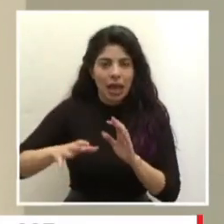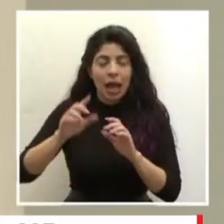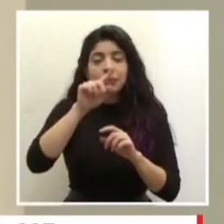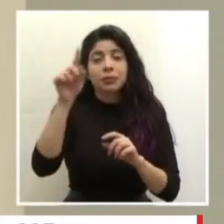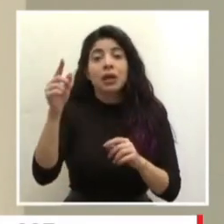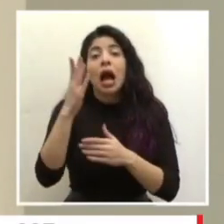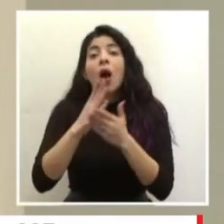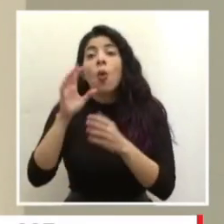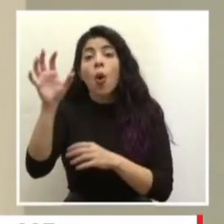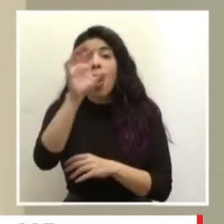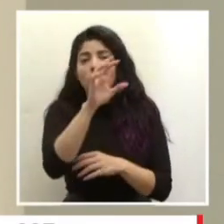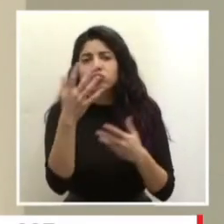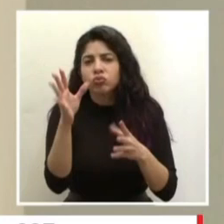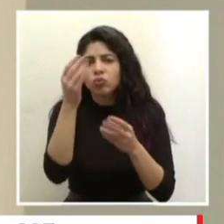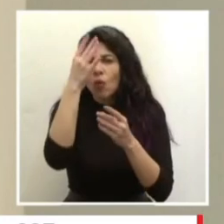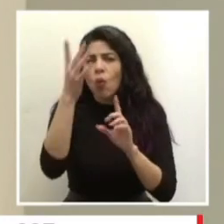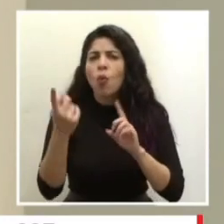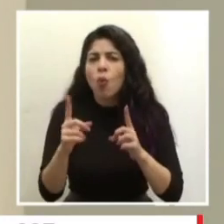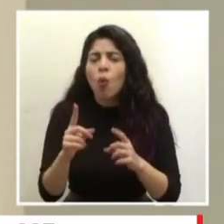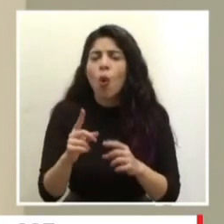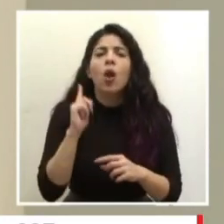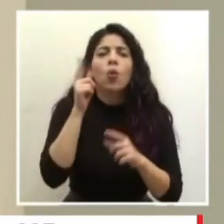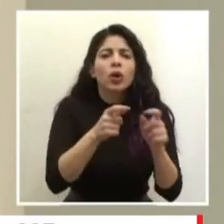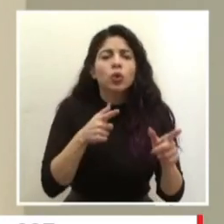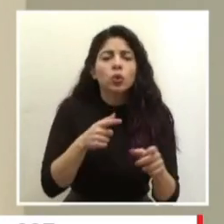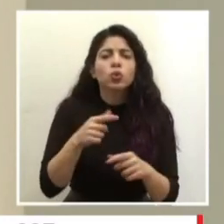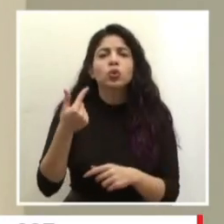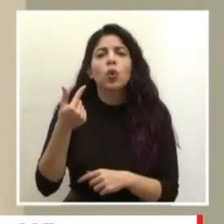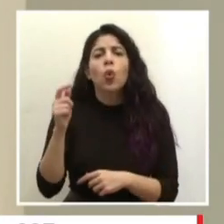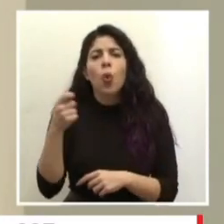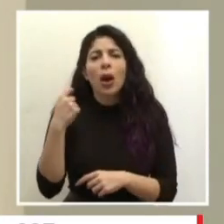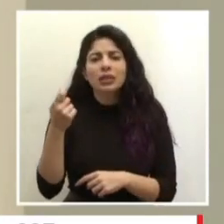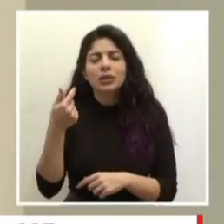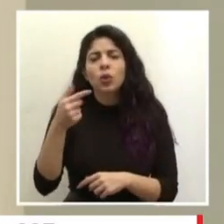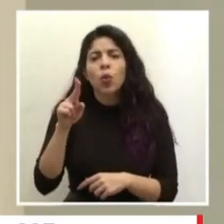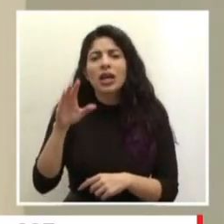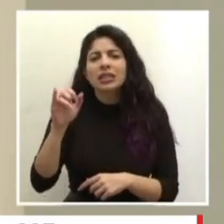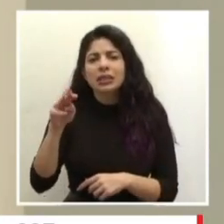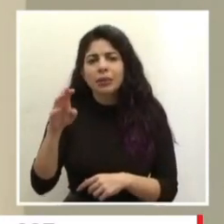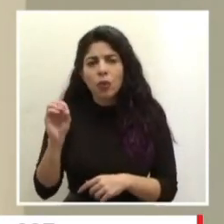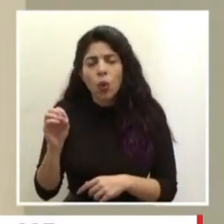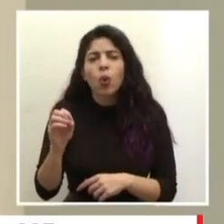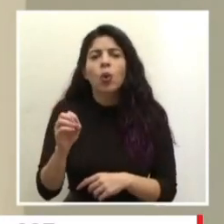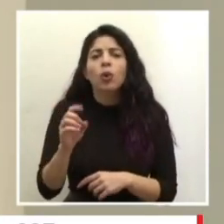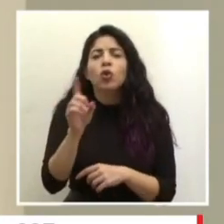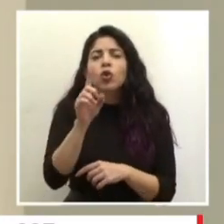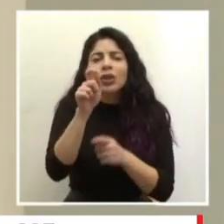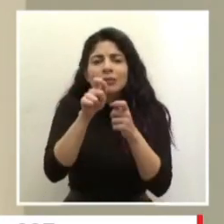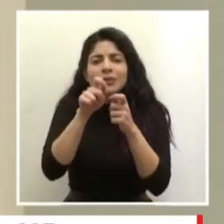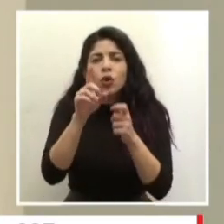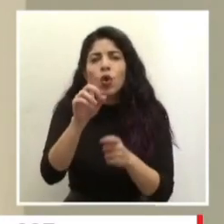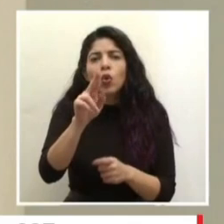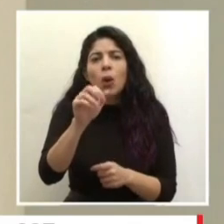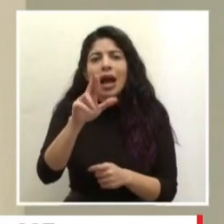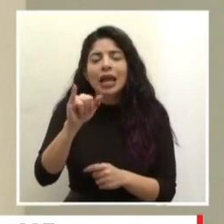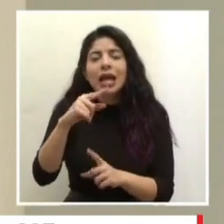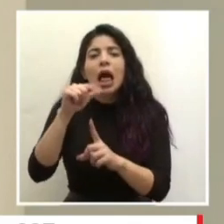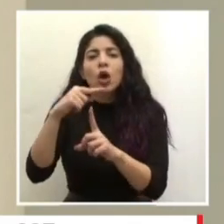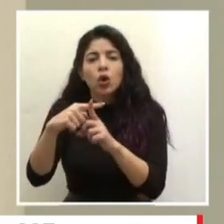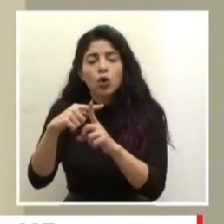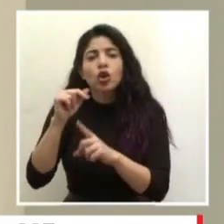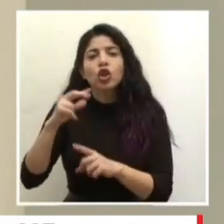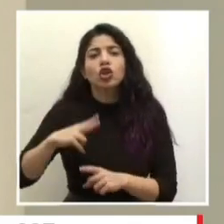los cantones habíamos indicado, ¿verdad? Que son Guatuso, Guásimo, específicamente el distrito de Duacarí, La Cruz, Los Chiles, Pocosí,